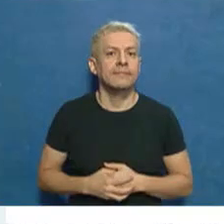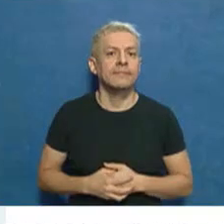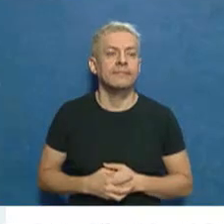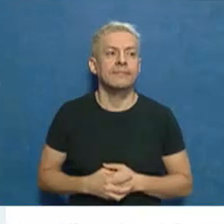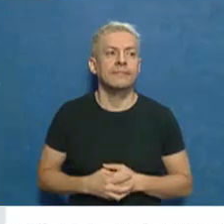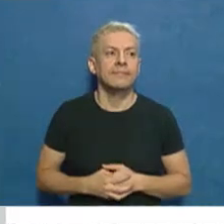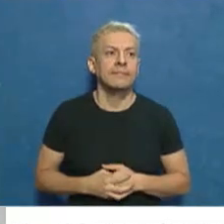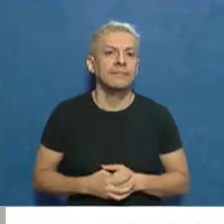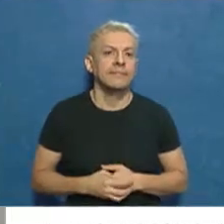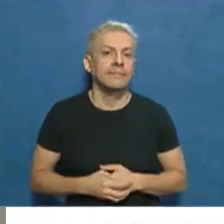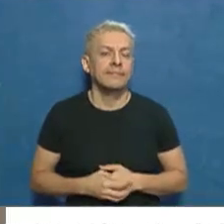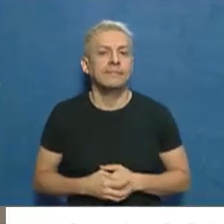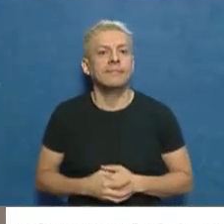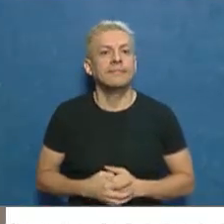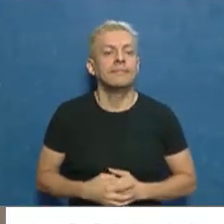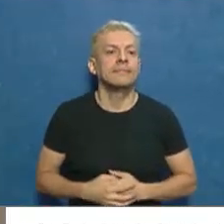continuar.